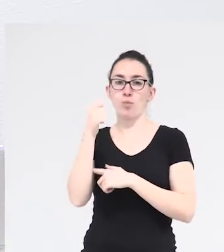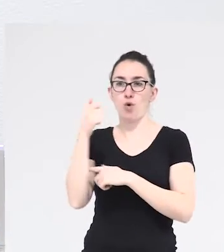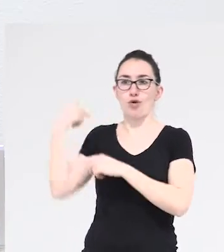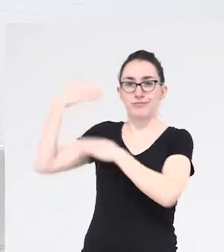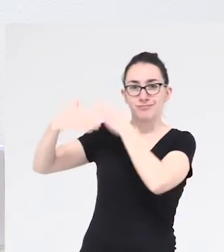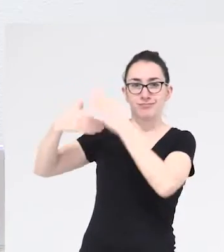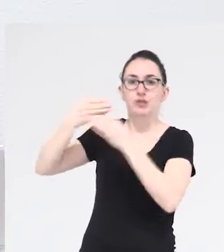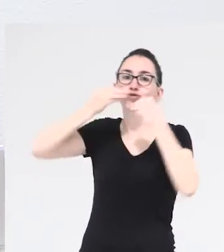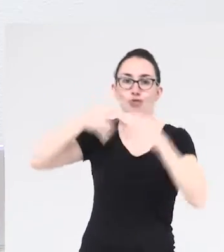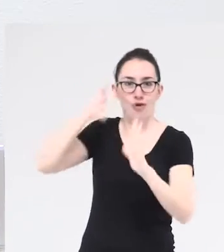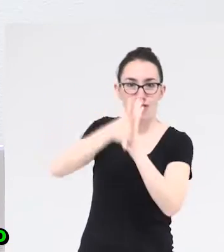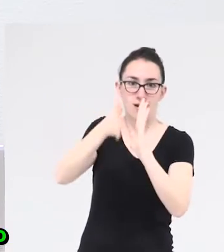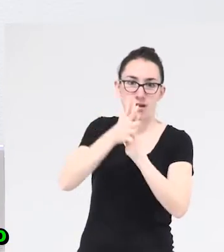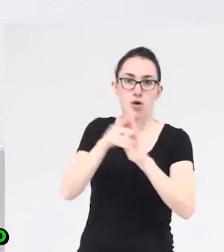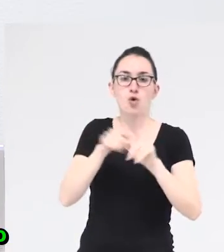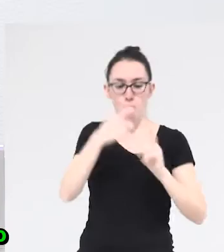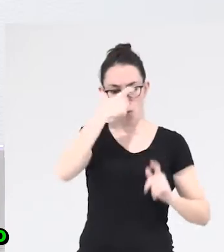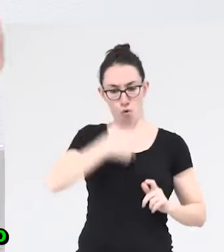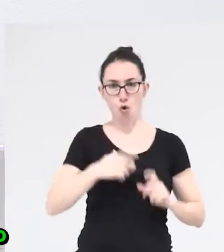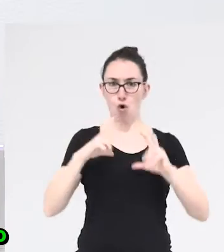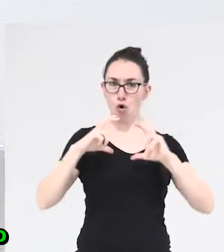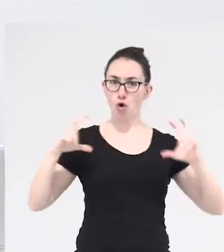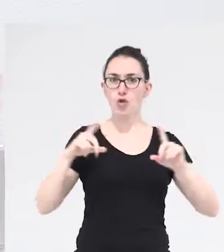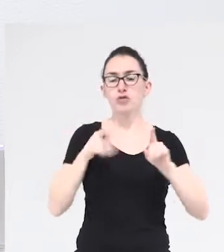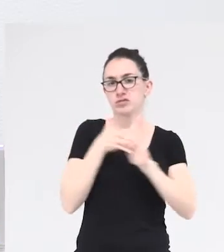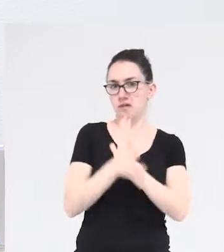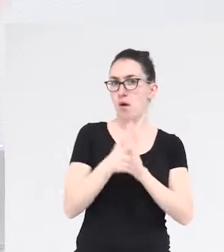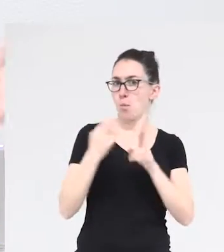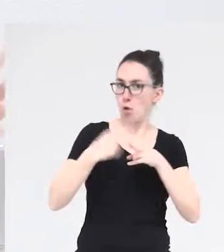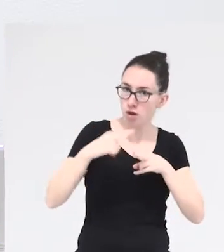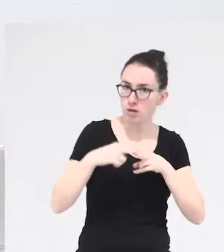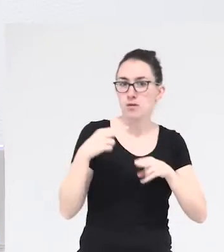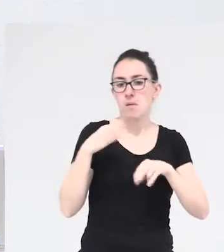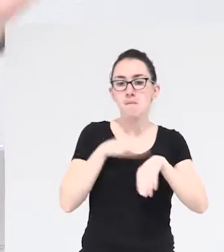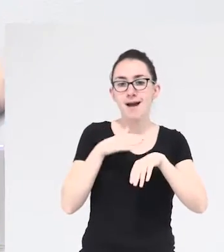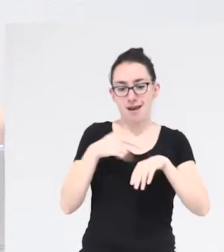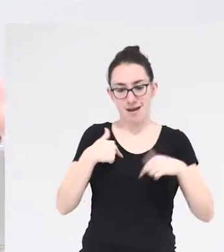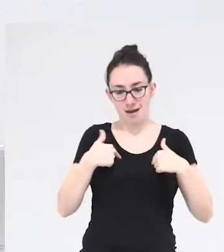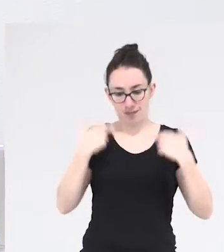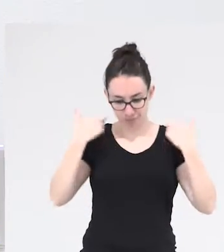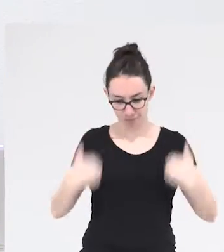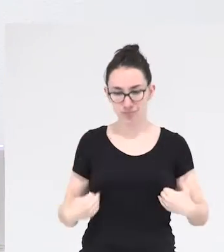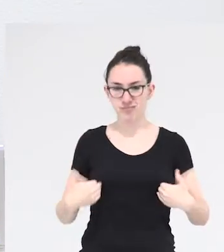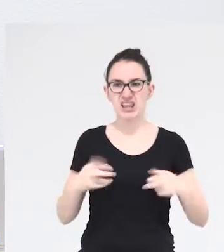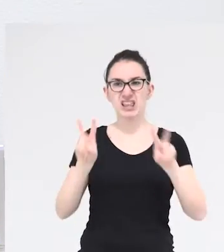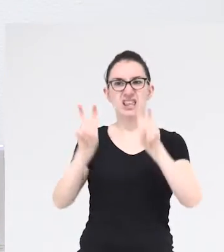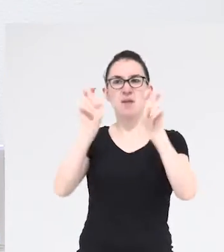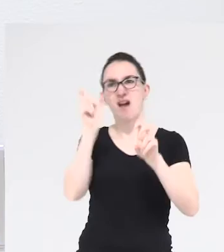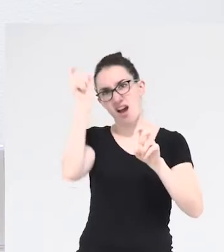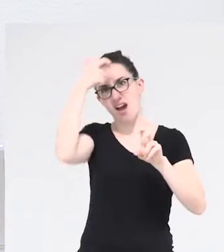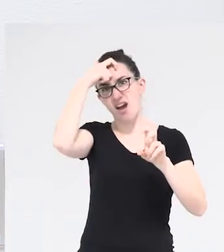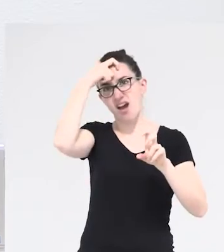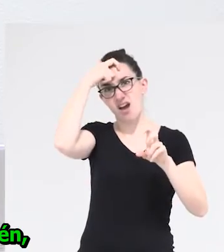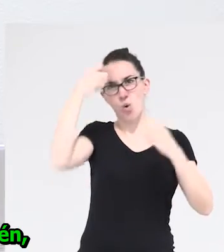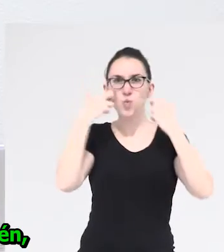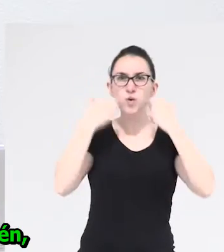gordo como cuerpo político y como cuerpo desde el que parto para pensar eso que se llama normalidad corporal.